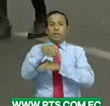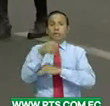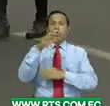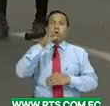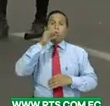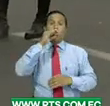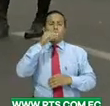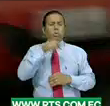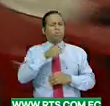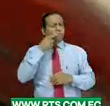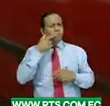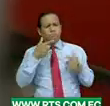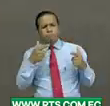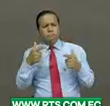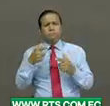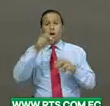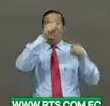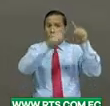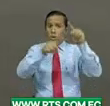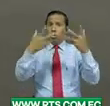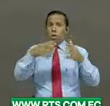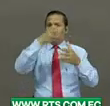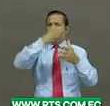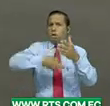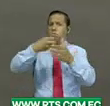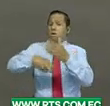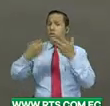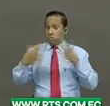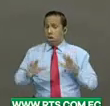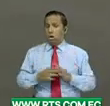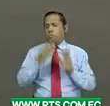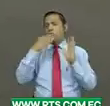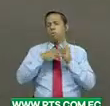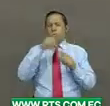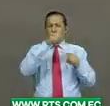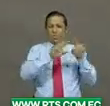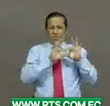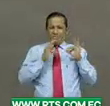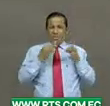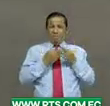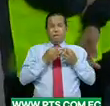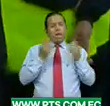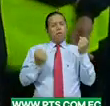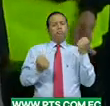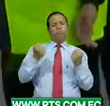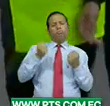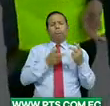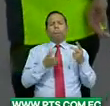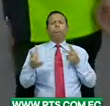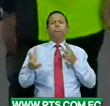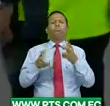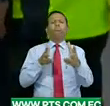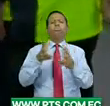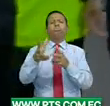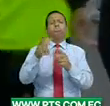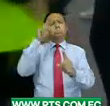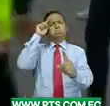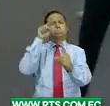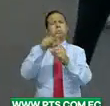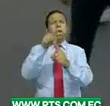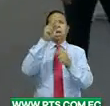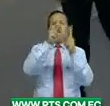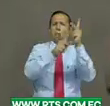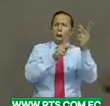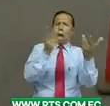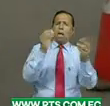Durante el último día de feriado existieron familias que salieron de la ciudad con destino a los distintos balnearios de la costa ecuatoriana. En el